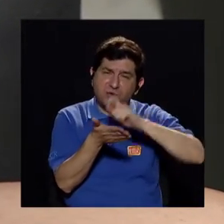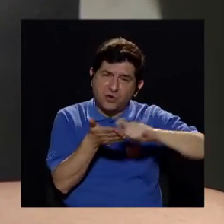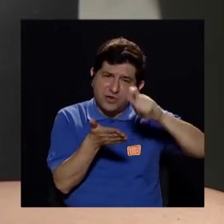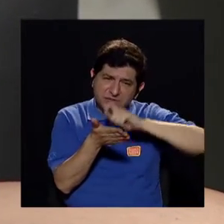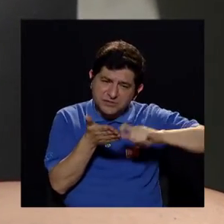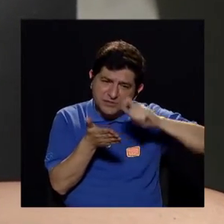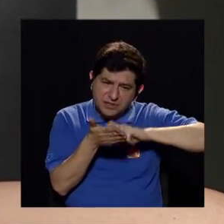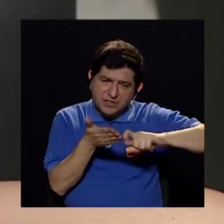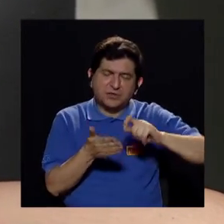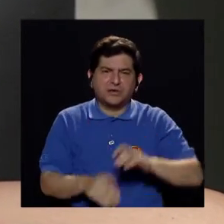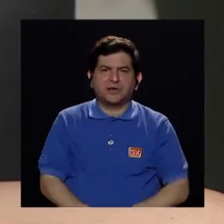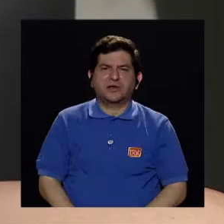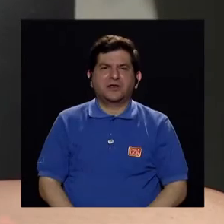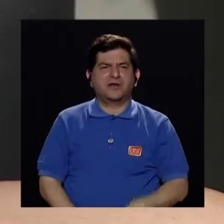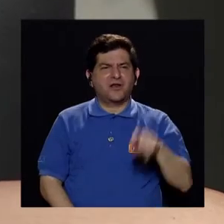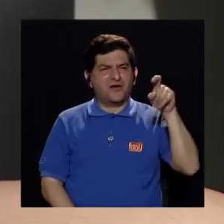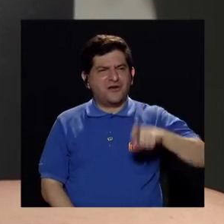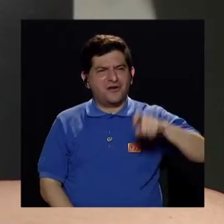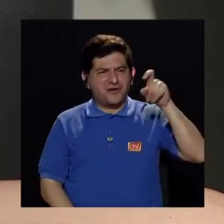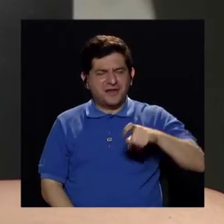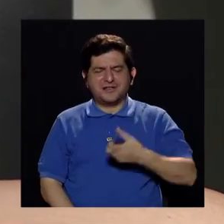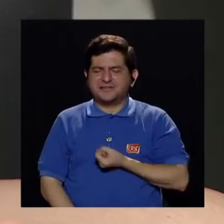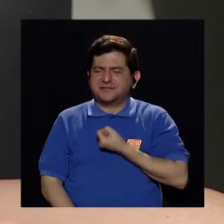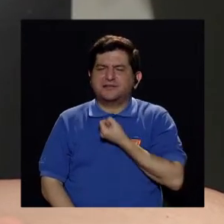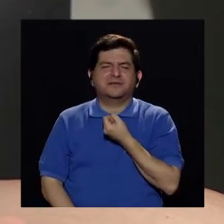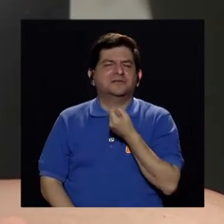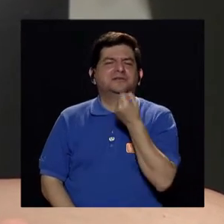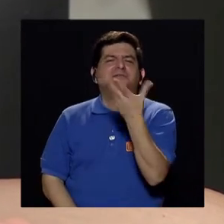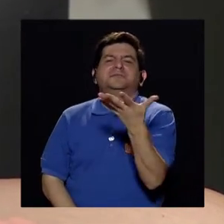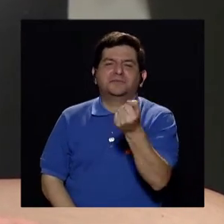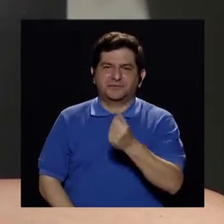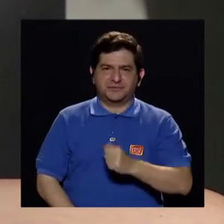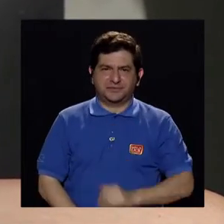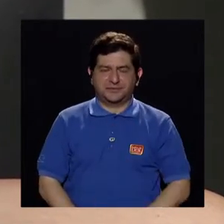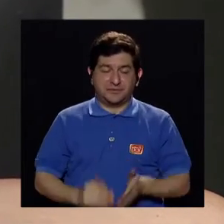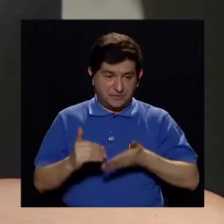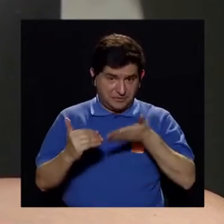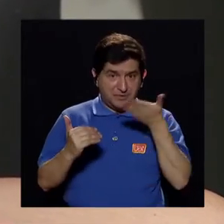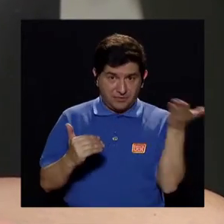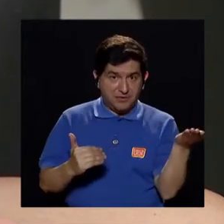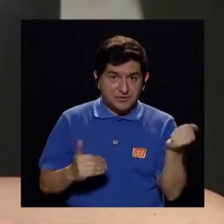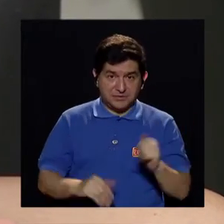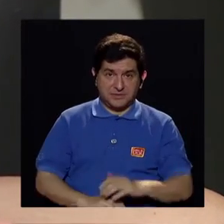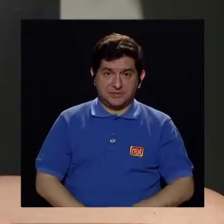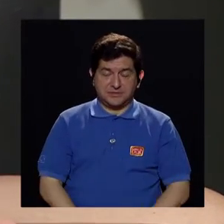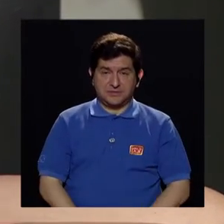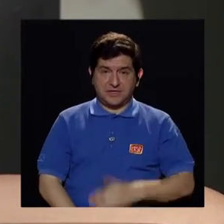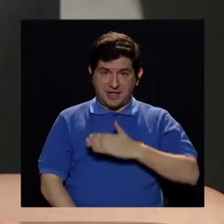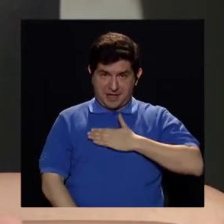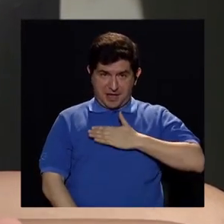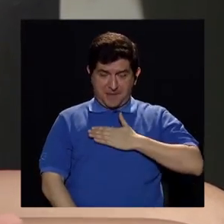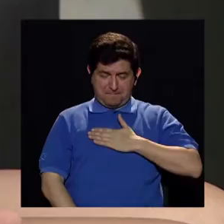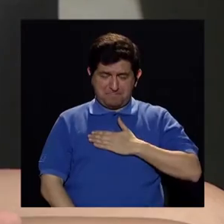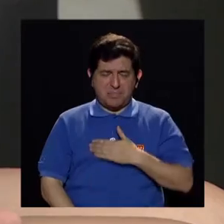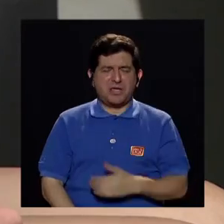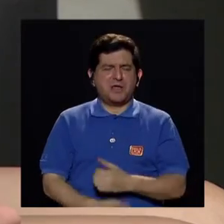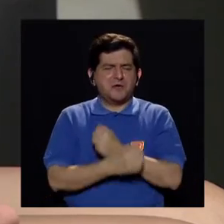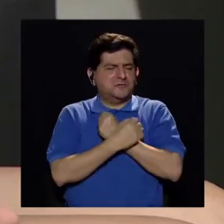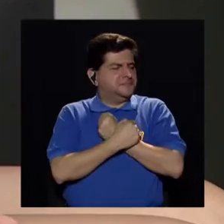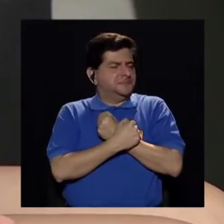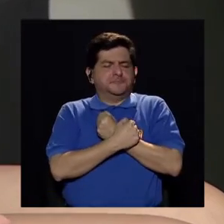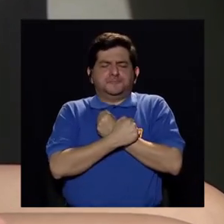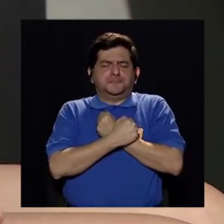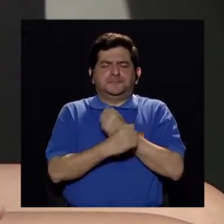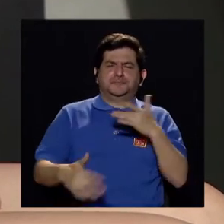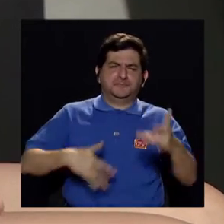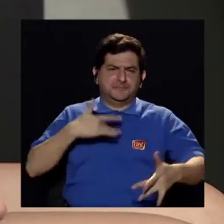escribí por una necesidad de expresar estas cosas que a mí me apasionan